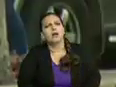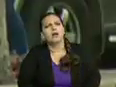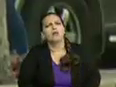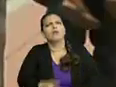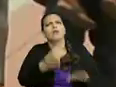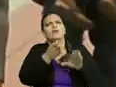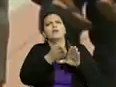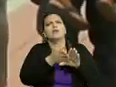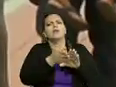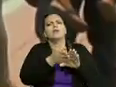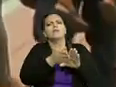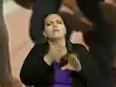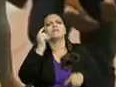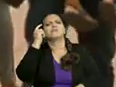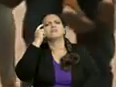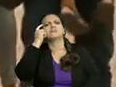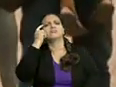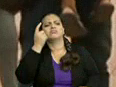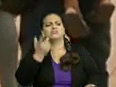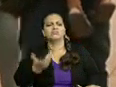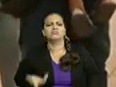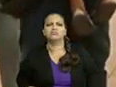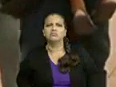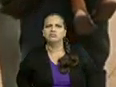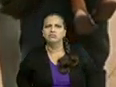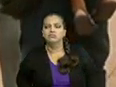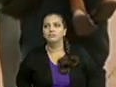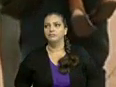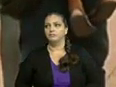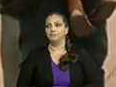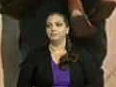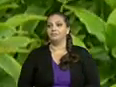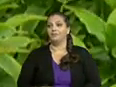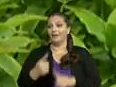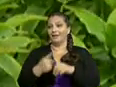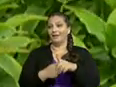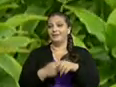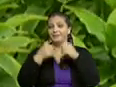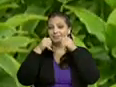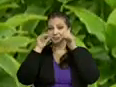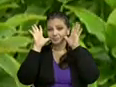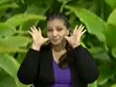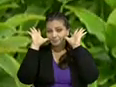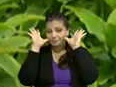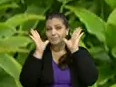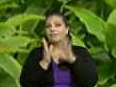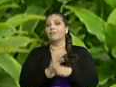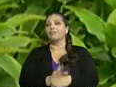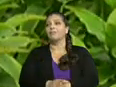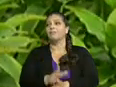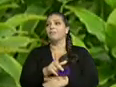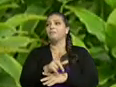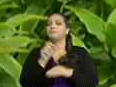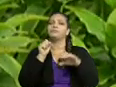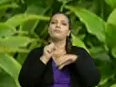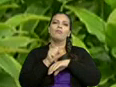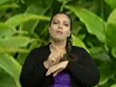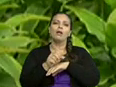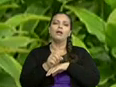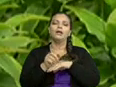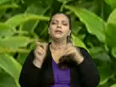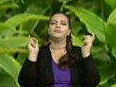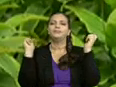Económica y Social para erradicar la mendicidad y que durante el mes de diciembre se enfocó en evitar que utilicen a menores de edad